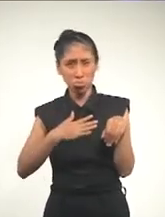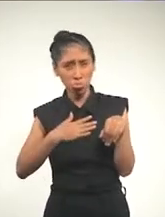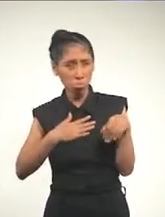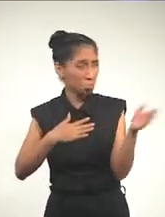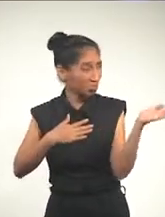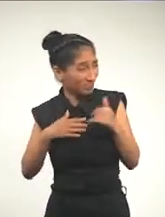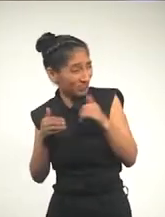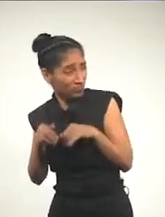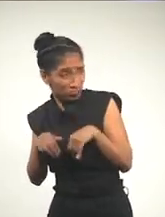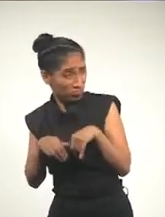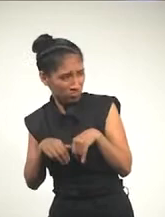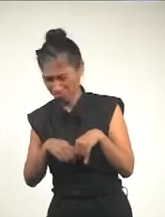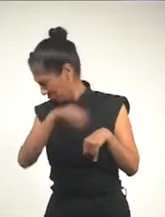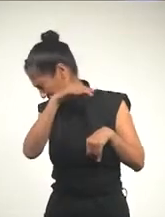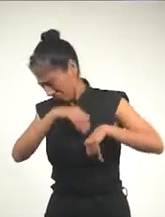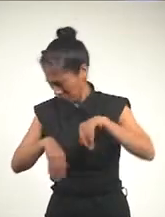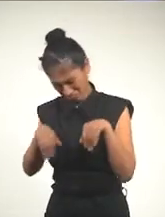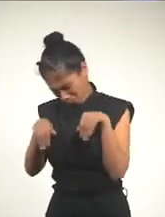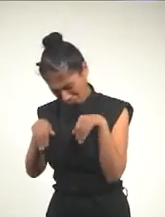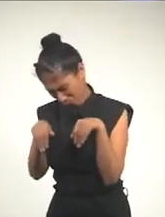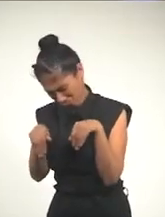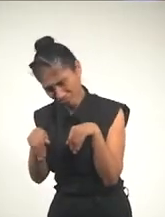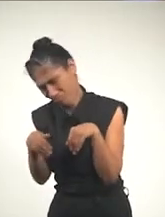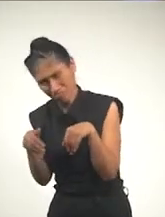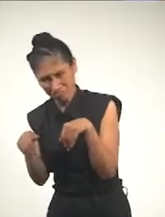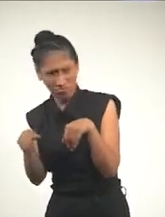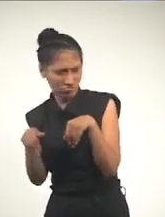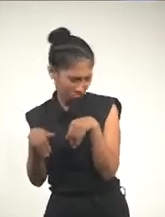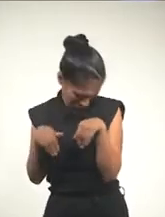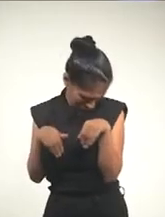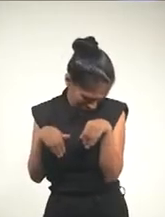¡Nadie quiere jugar conmigo!